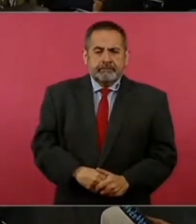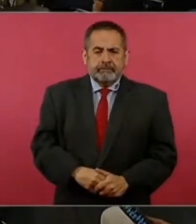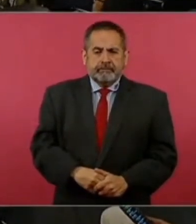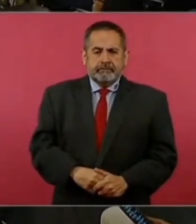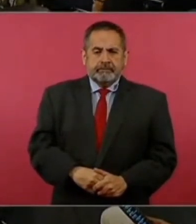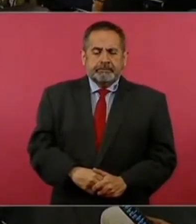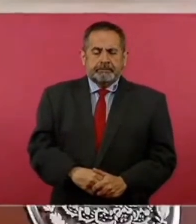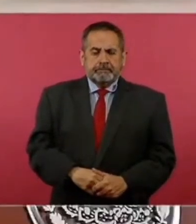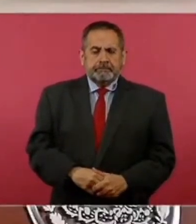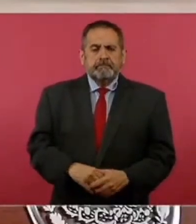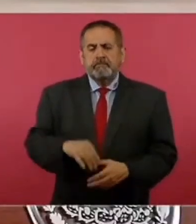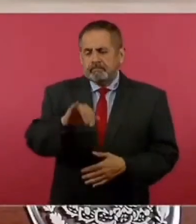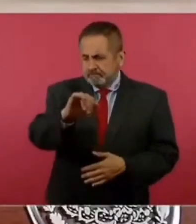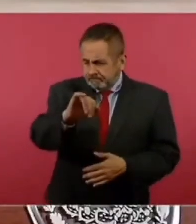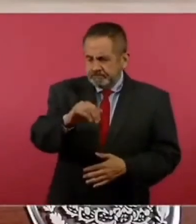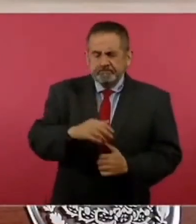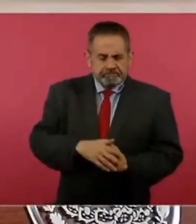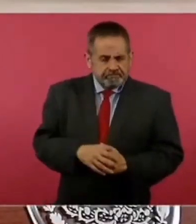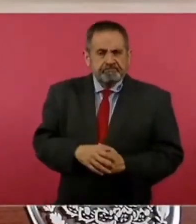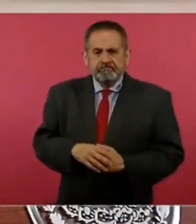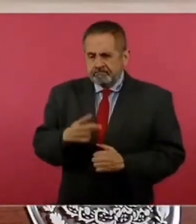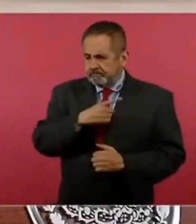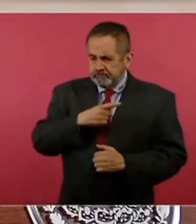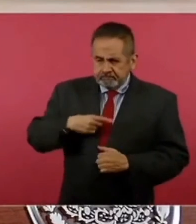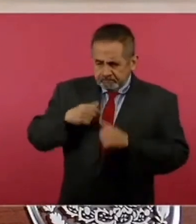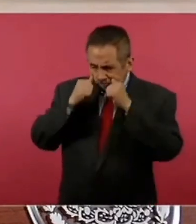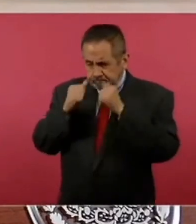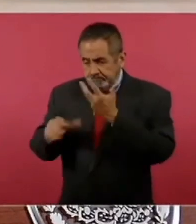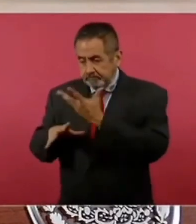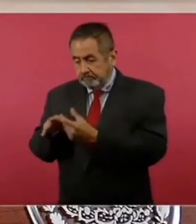seguir atendiendo a nuestros paisanos